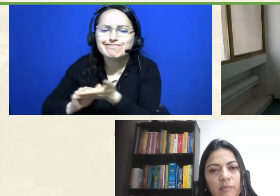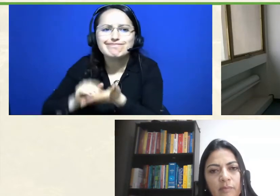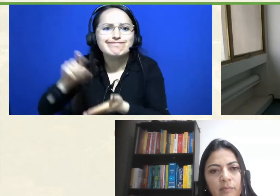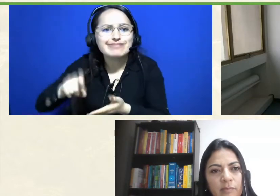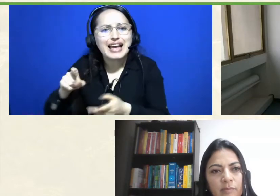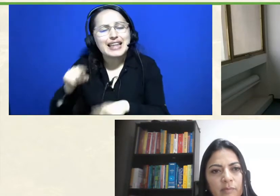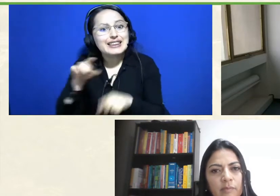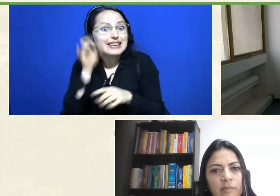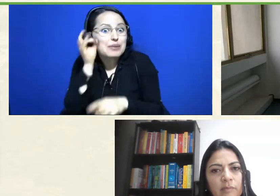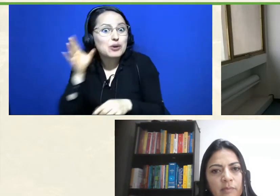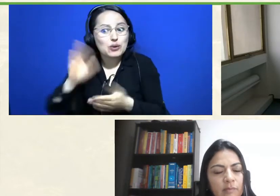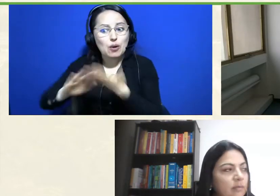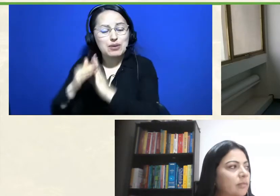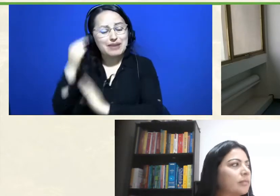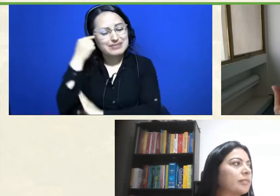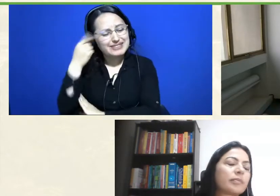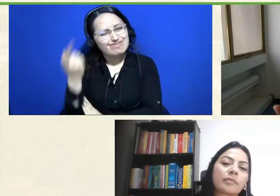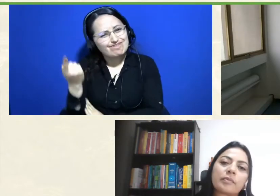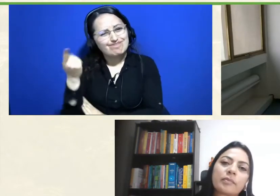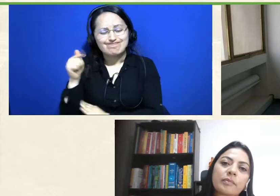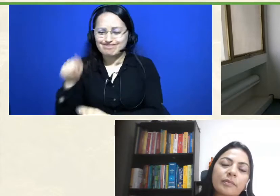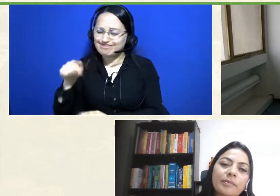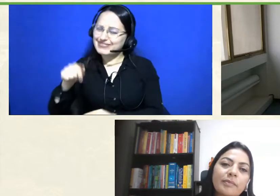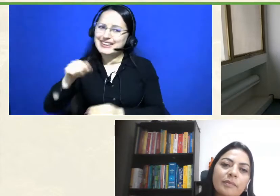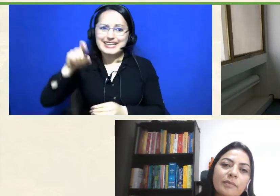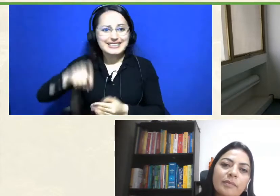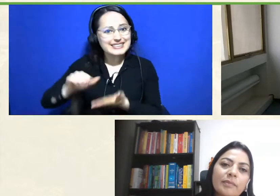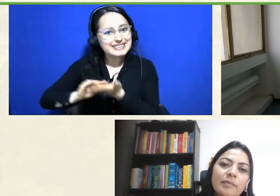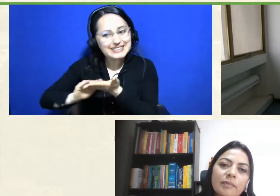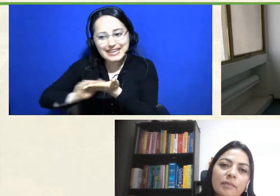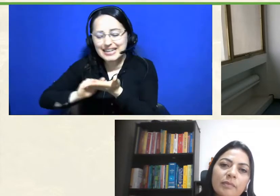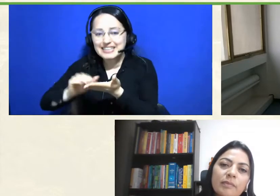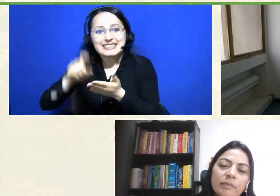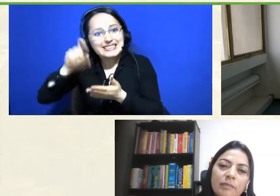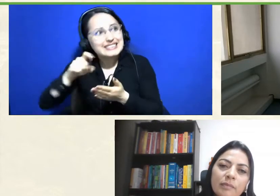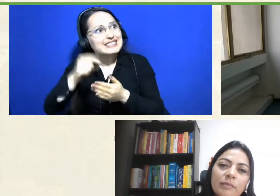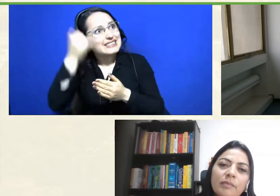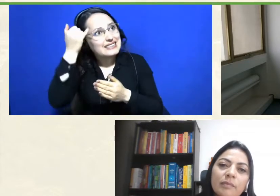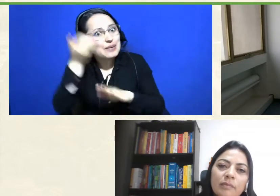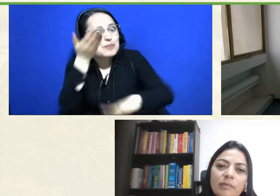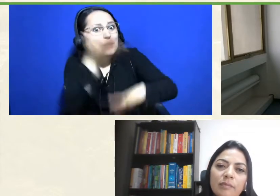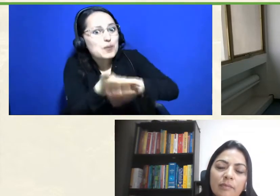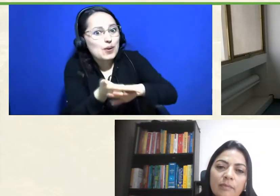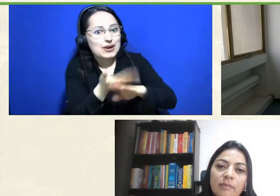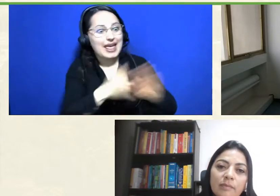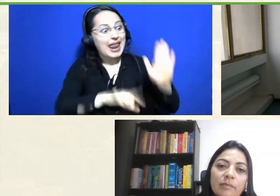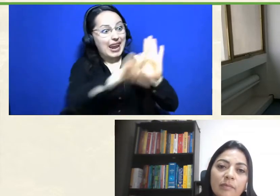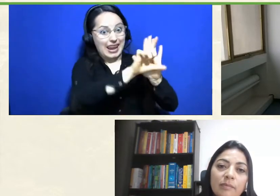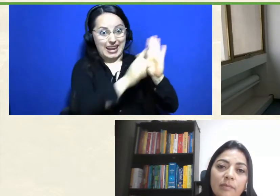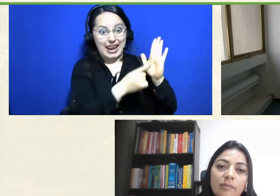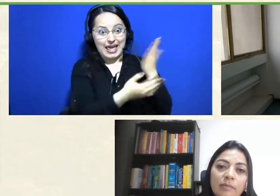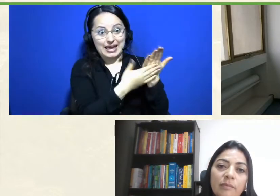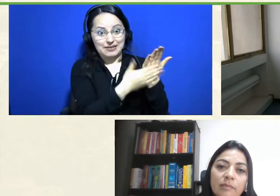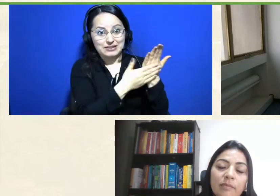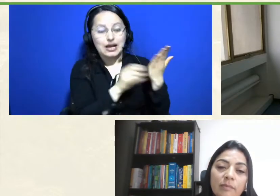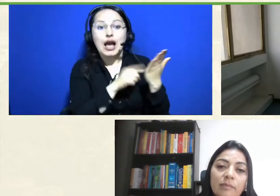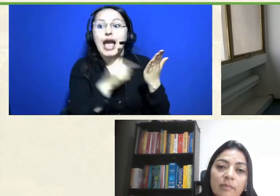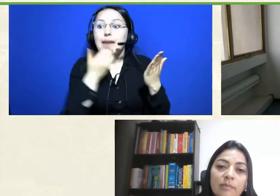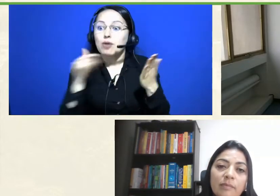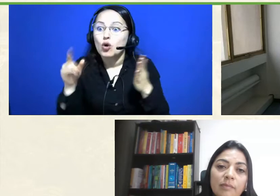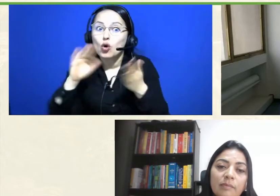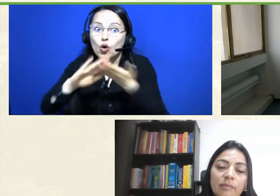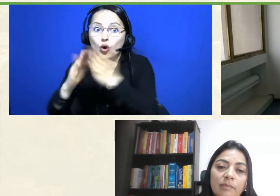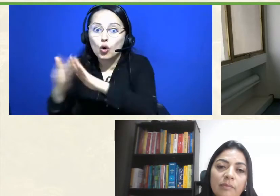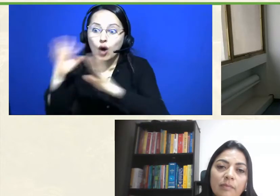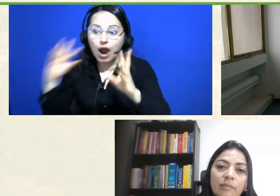nosotros como comunidad al frente y vamos a activar el mecanismo de Estado. Y la ley les dice, mire, si ustedes se pueden poner de acuerdo,